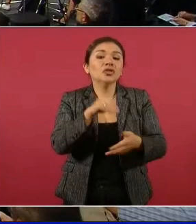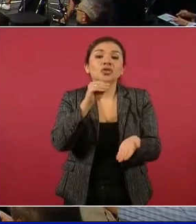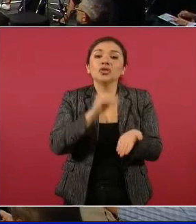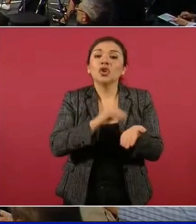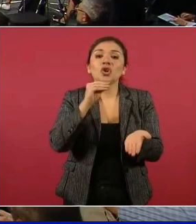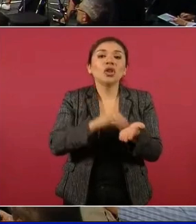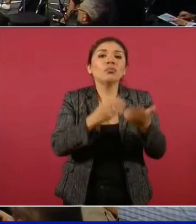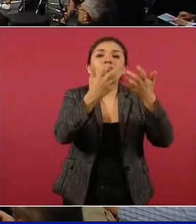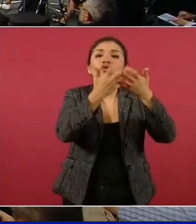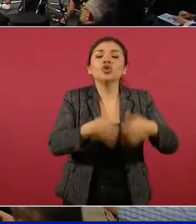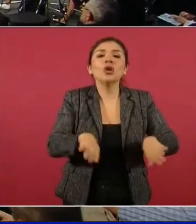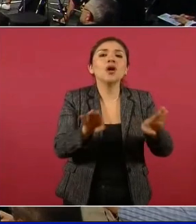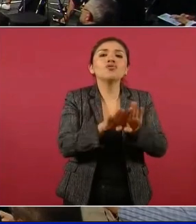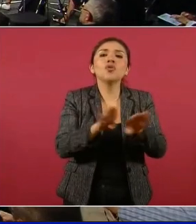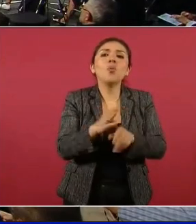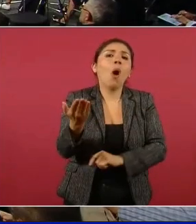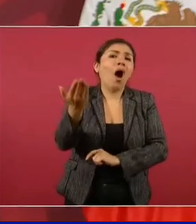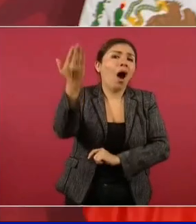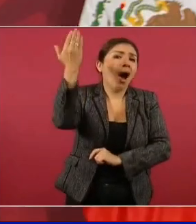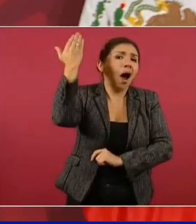funcionando lo de antes,